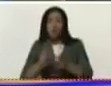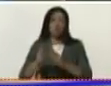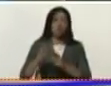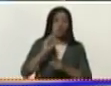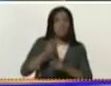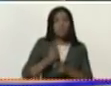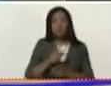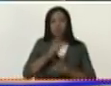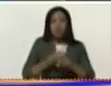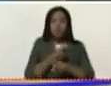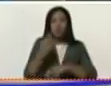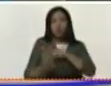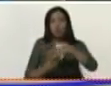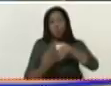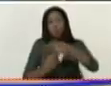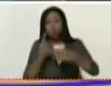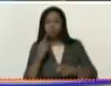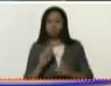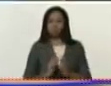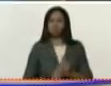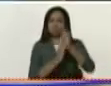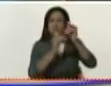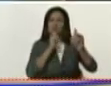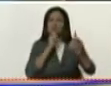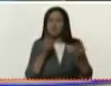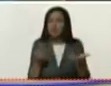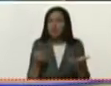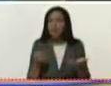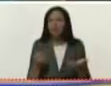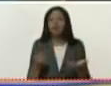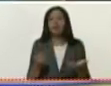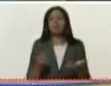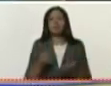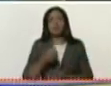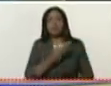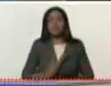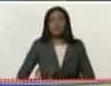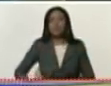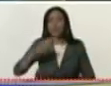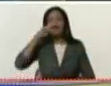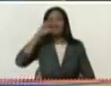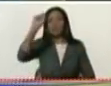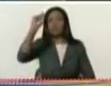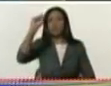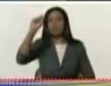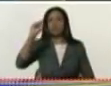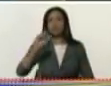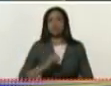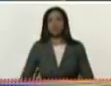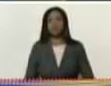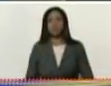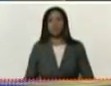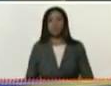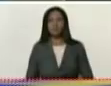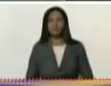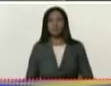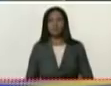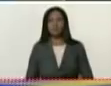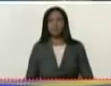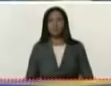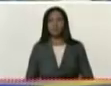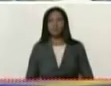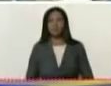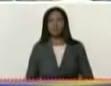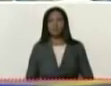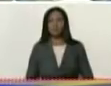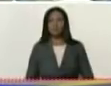gobierno bolivariano revolucionario presidido por Nicolás Maduro Moros.